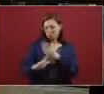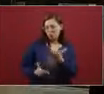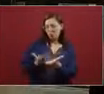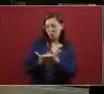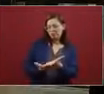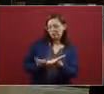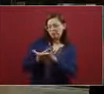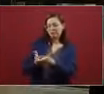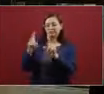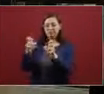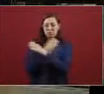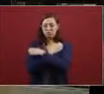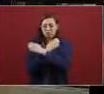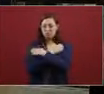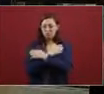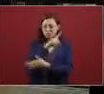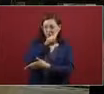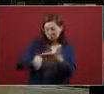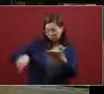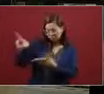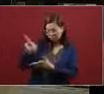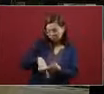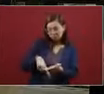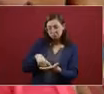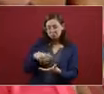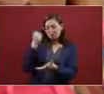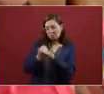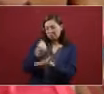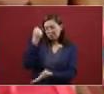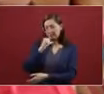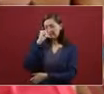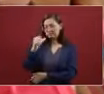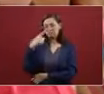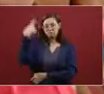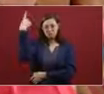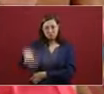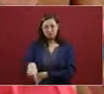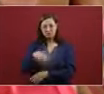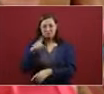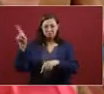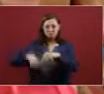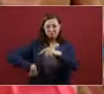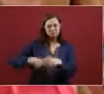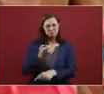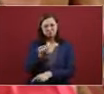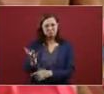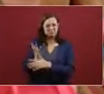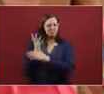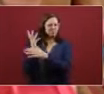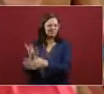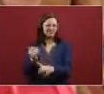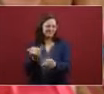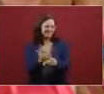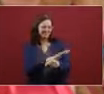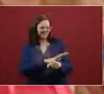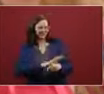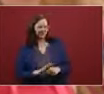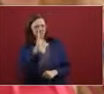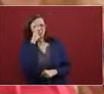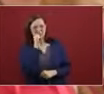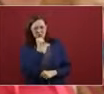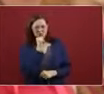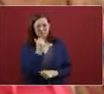en materia educativa, usted podría emitir un decreto para derogarla. Ellos dicen que no es posible. Me gustaría su comentario